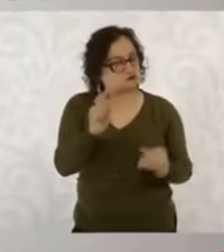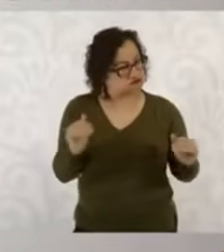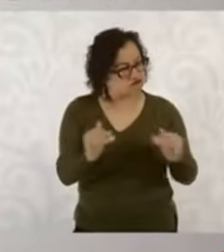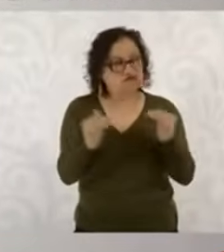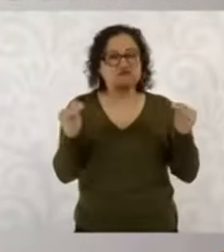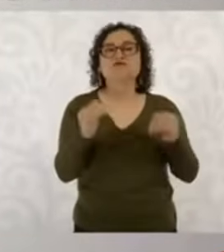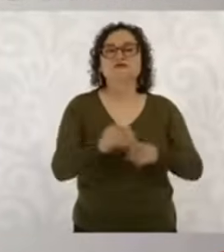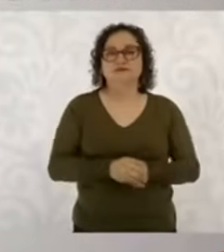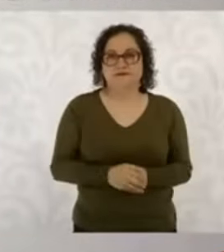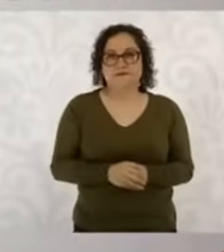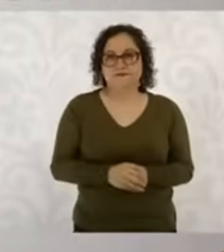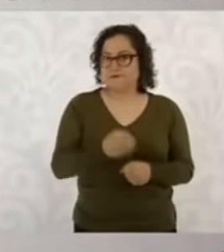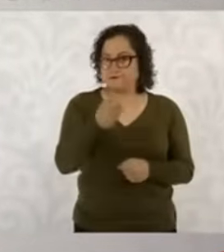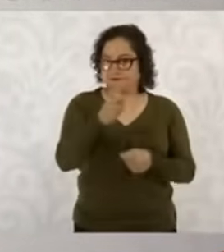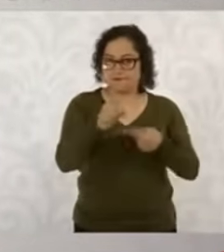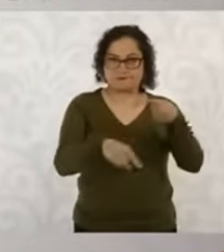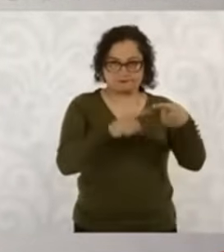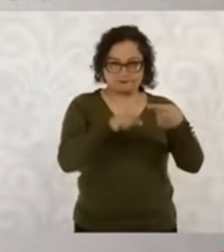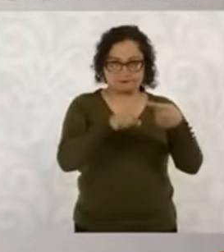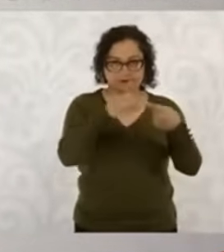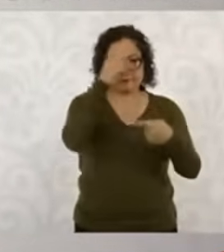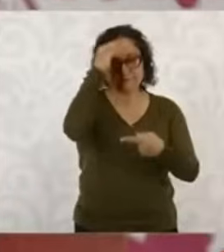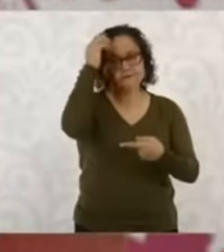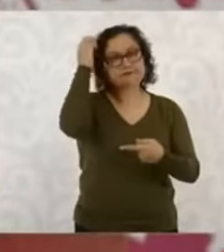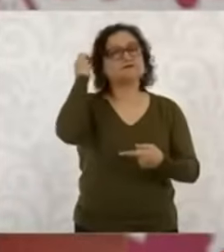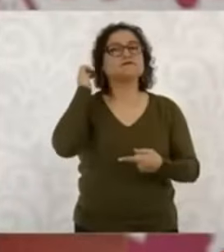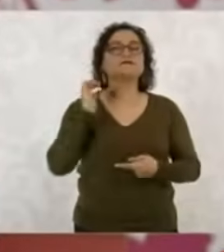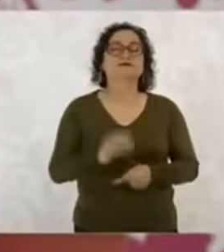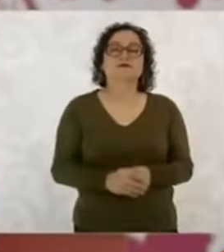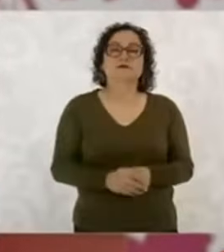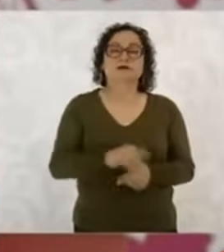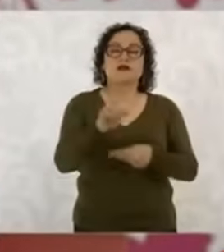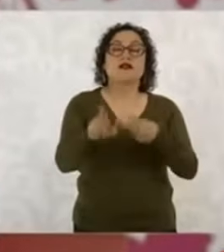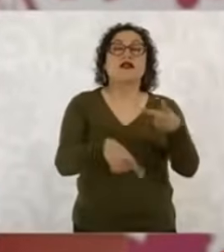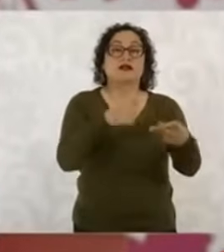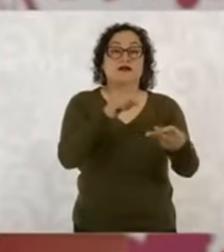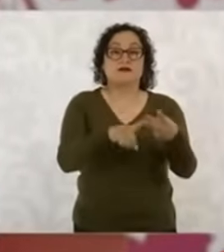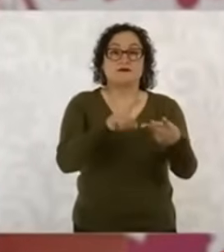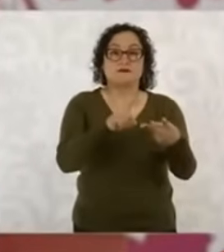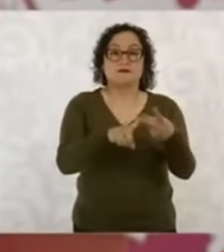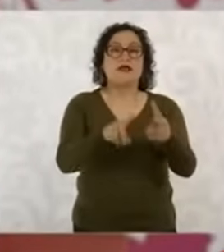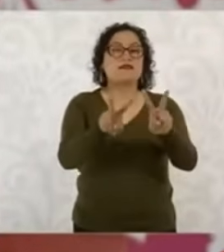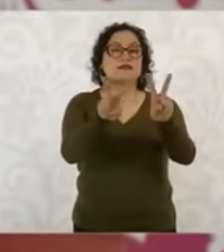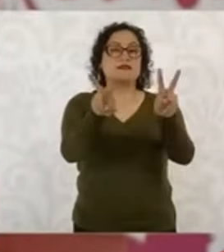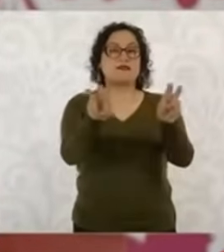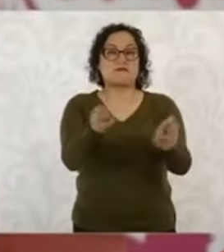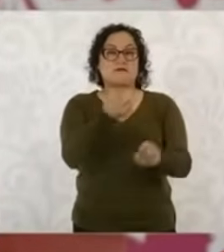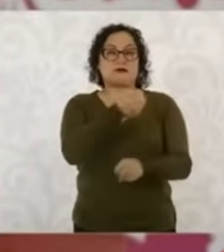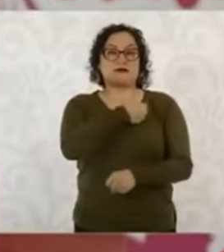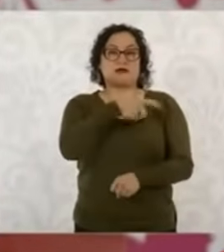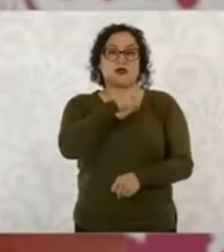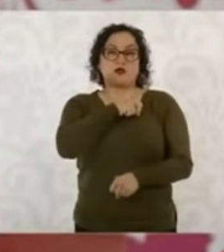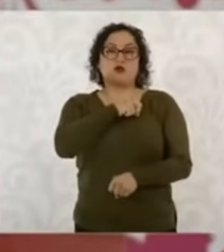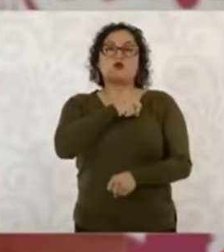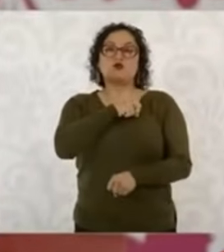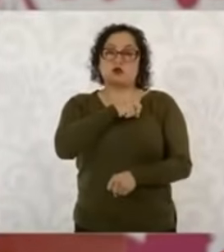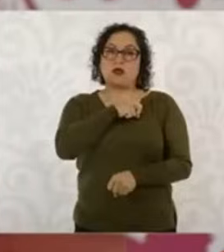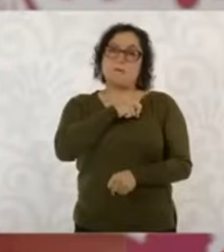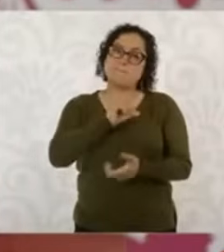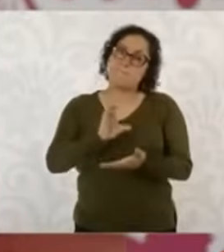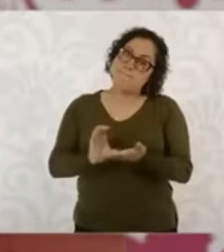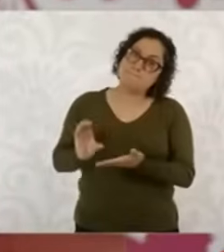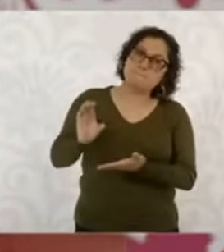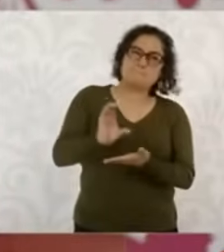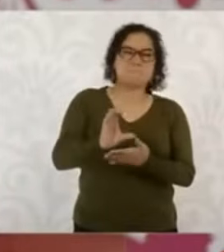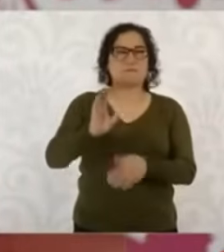bienestar garantizados. Número 2, aumenta la inversión en salud. Por ahí ha estado saliendo en las